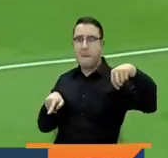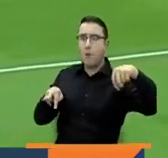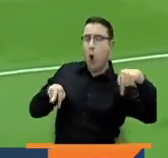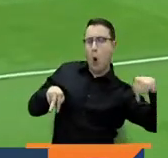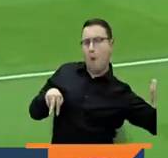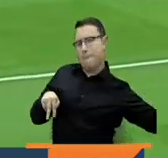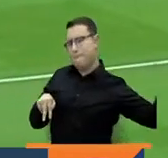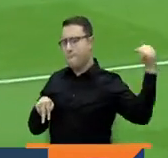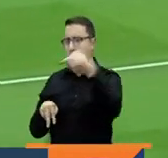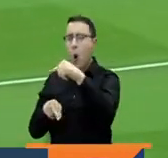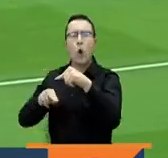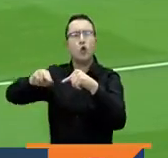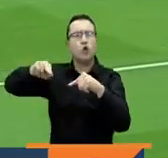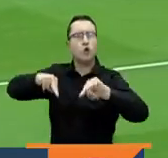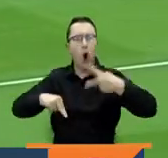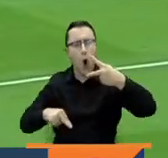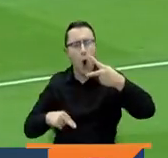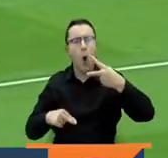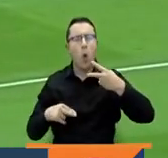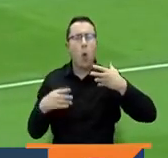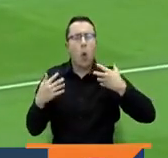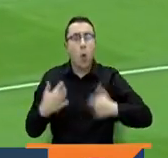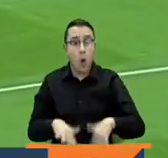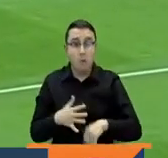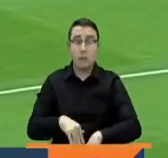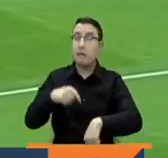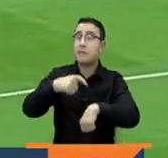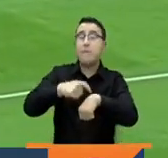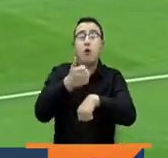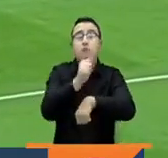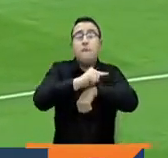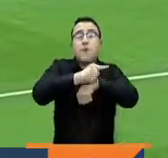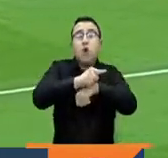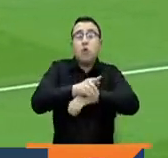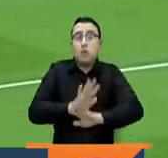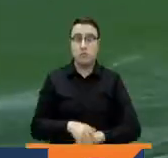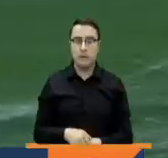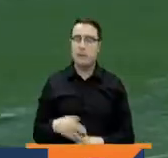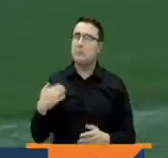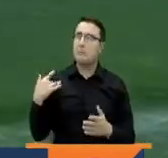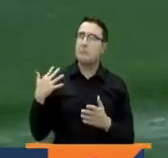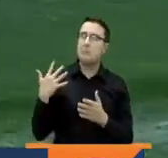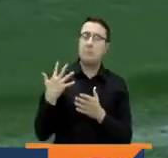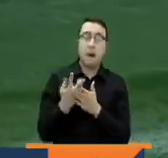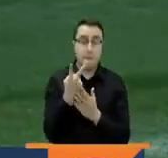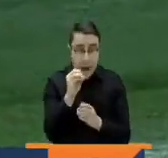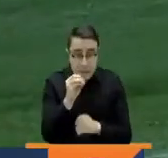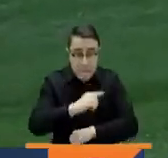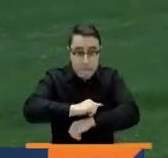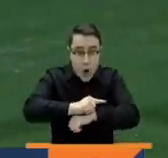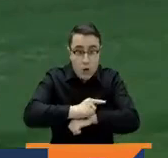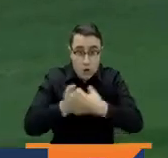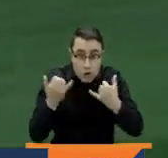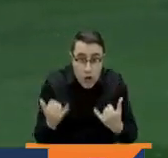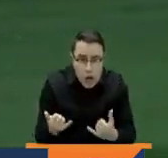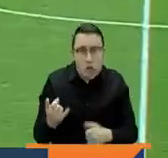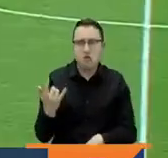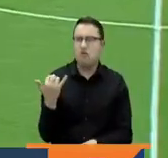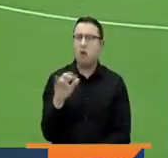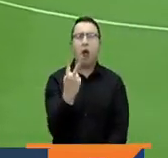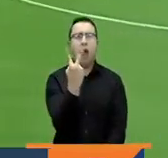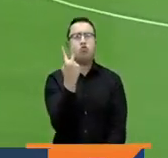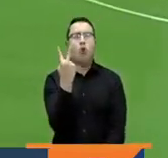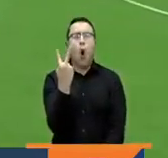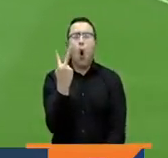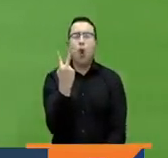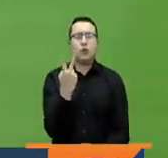el segundo tanto, y solamente habían pasado 10 minutos, ni 20 minutos tenían estas caleñas y ya 2 tantos